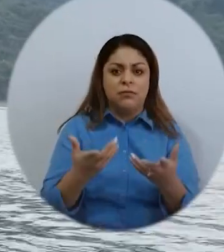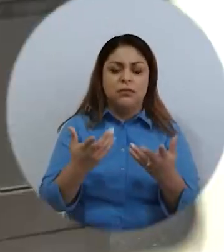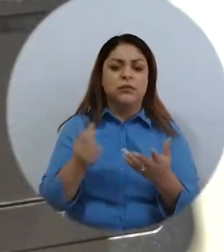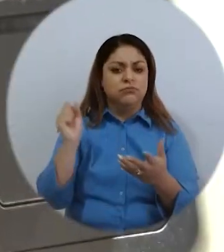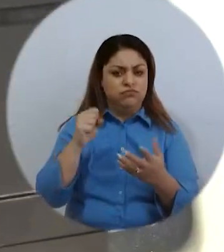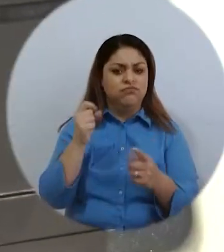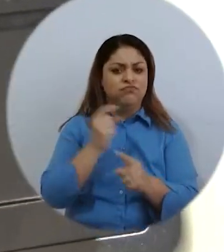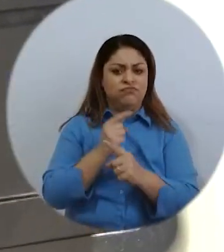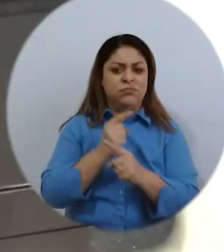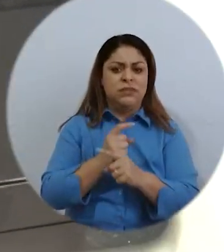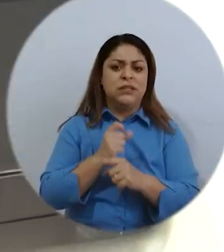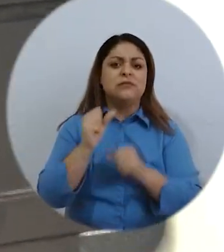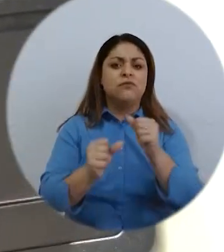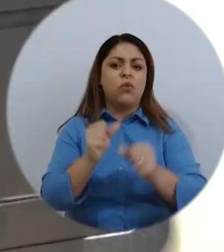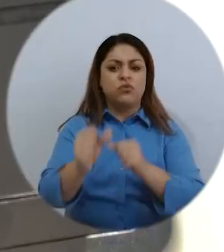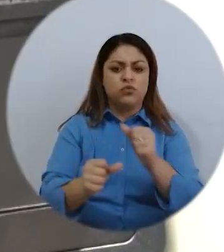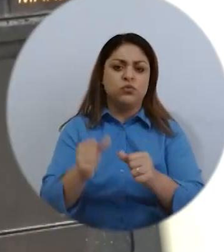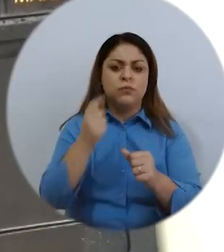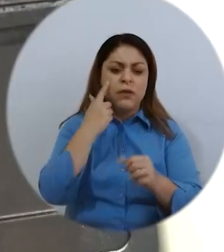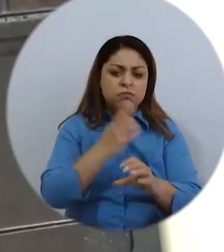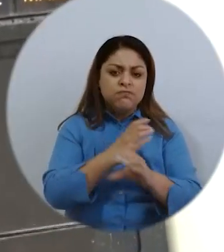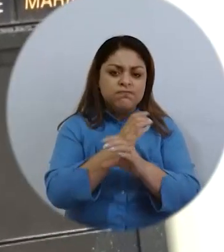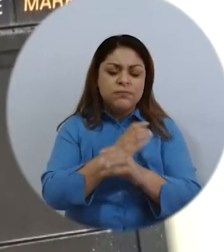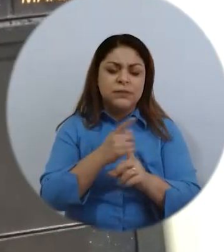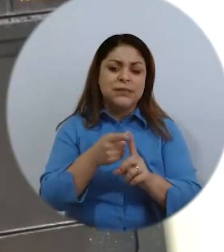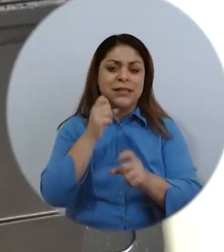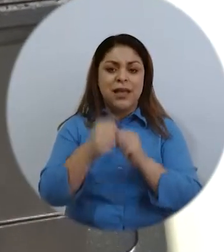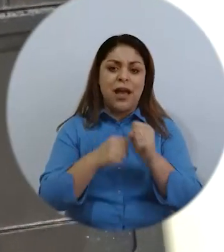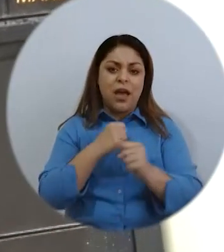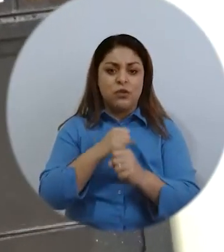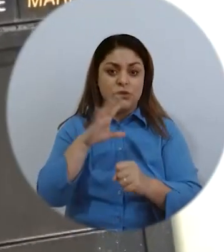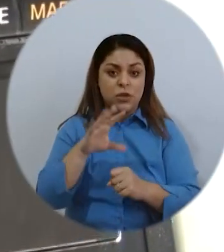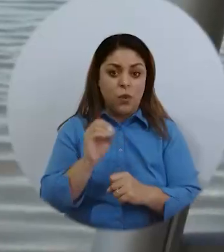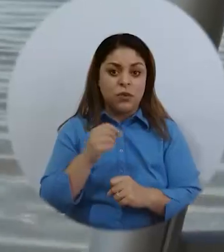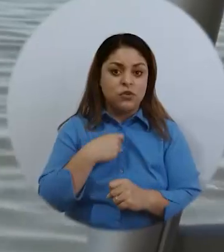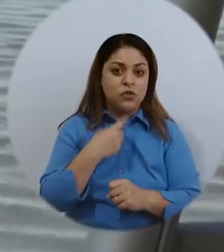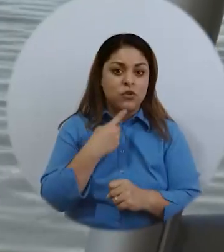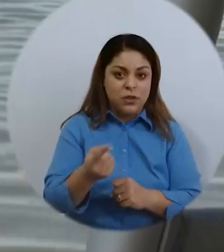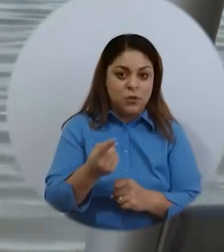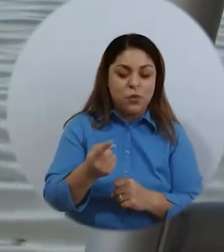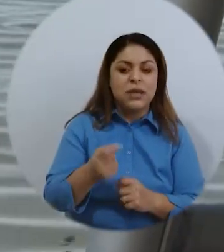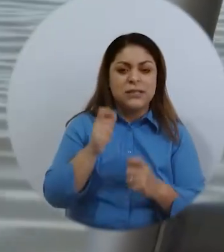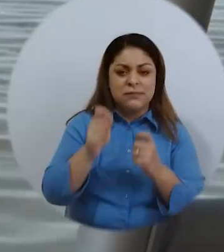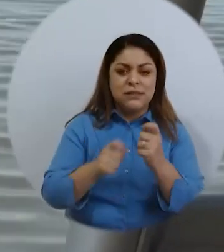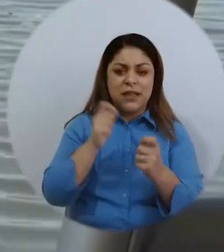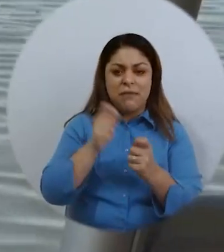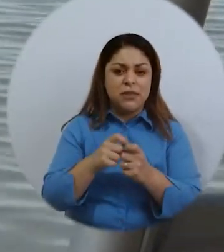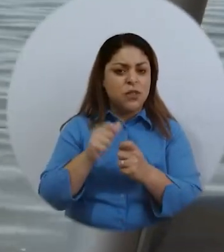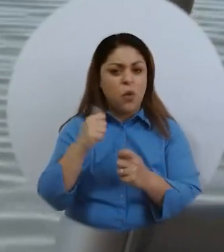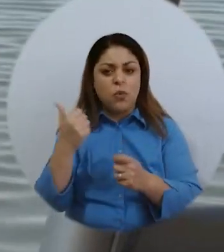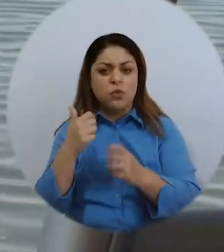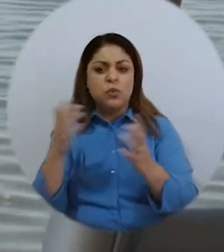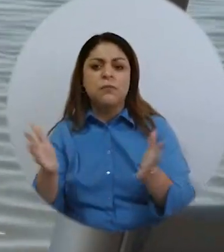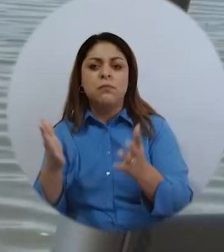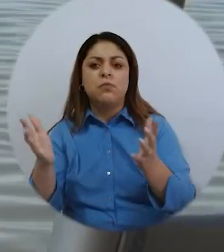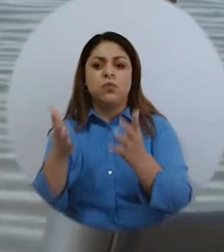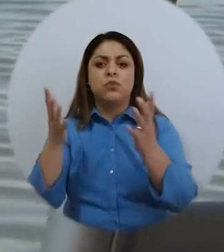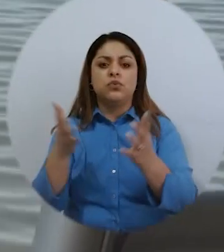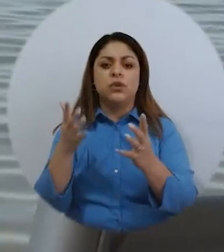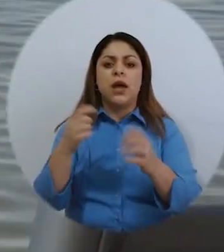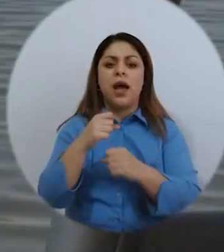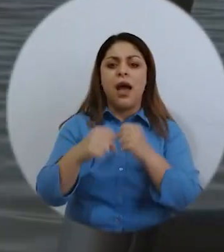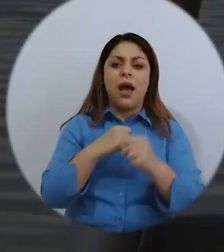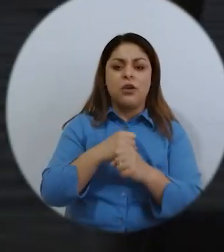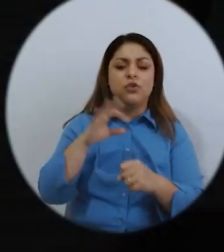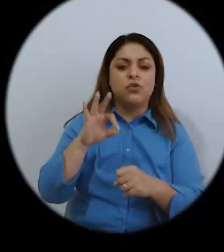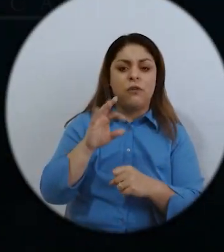completamente correcto. De hecho, los esfuerzos de conservación desde los años 50, puedo decirlo, y particularmente con otro impulso desde